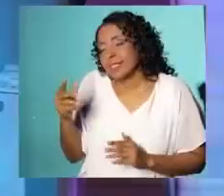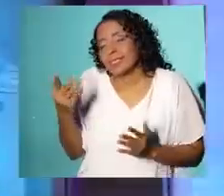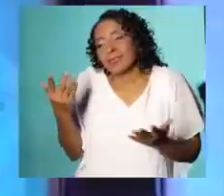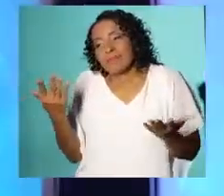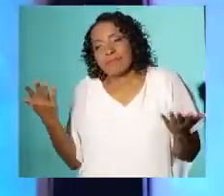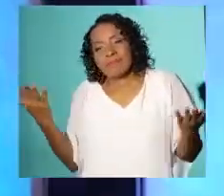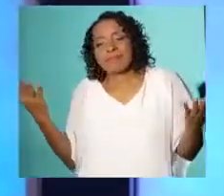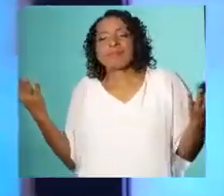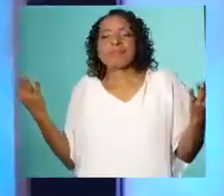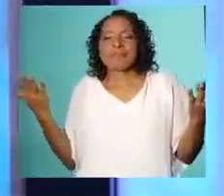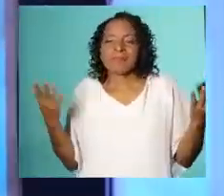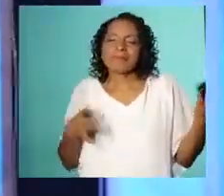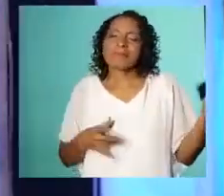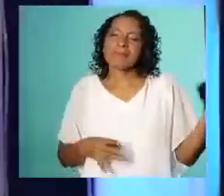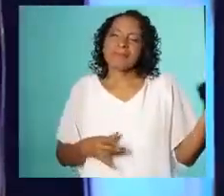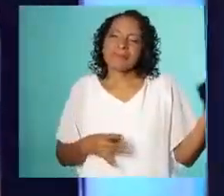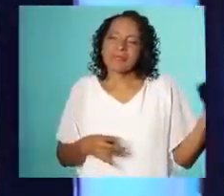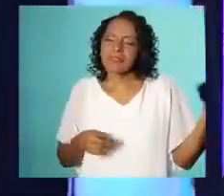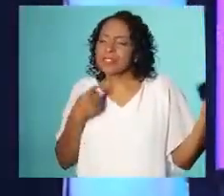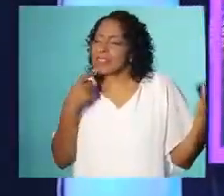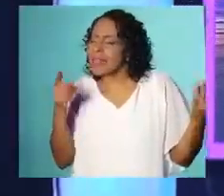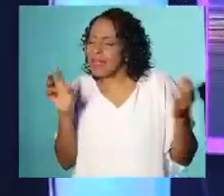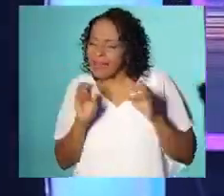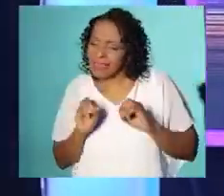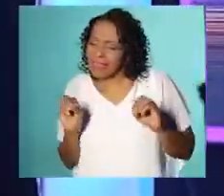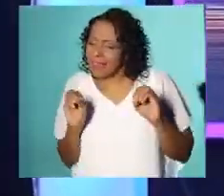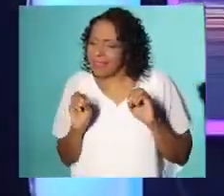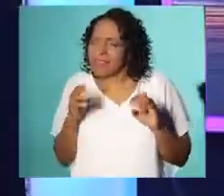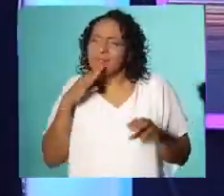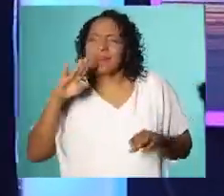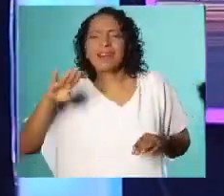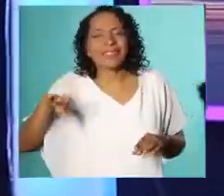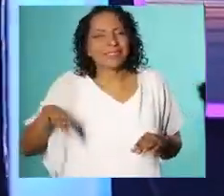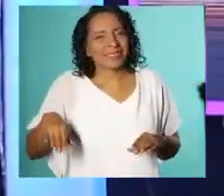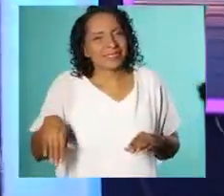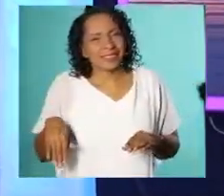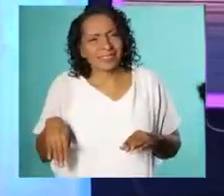Dices que no hay nada mal, que ya no te duele.